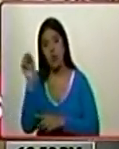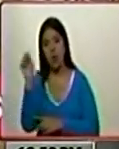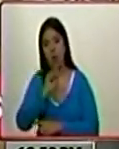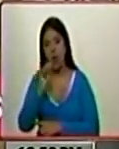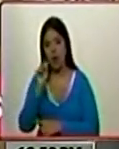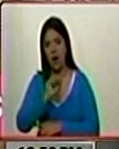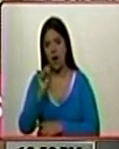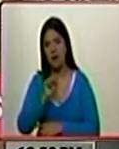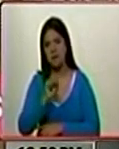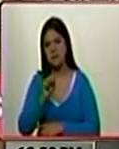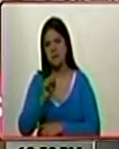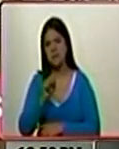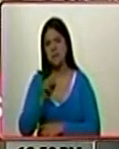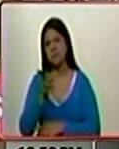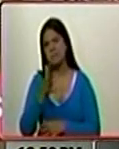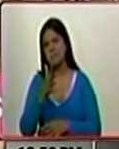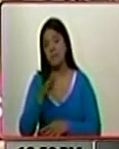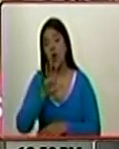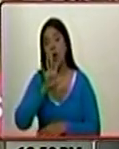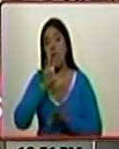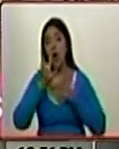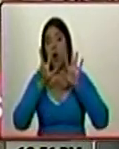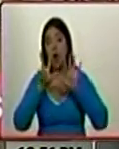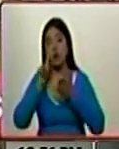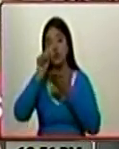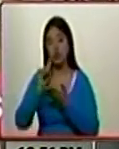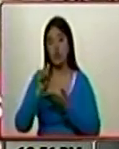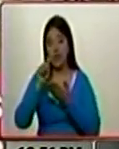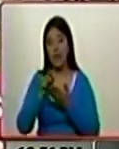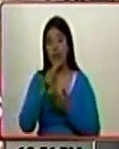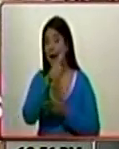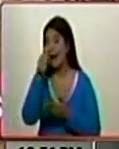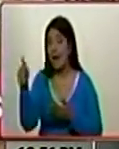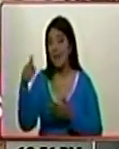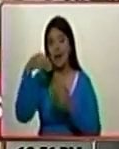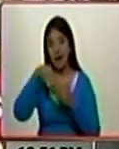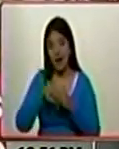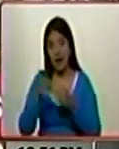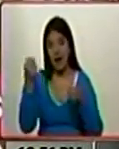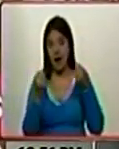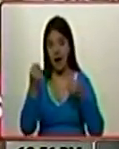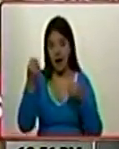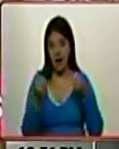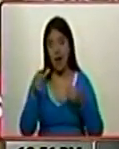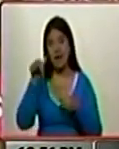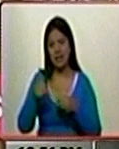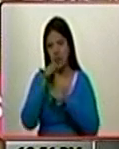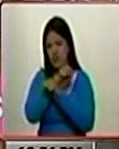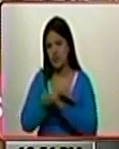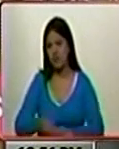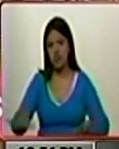una capacidad de 8 toneladas cada vehículo. Aquí hay todo un despliegue,